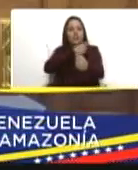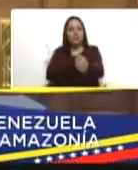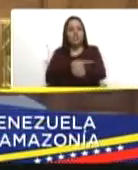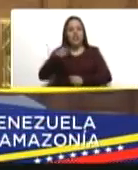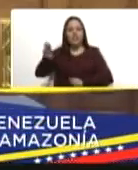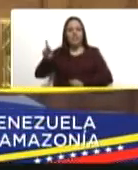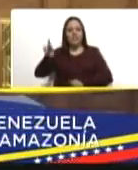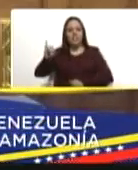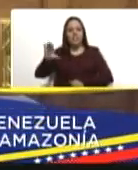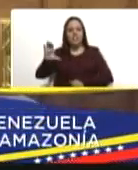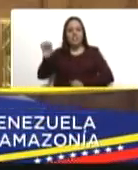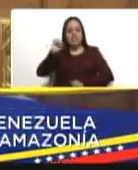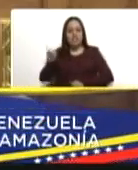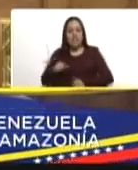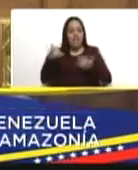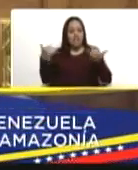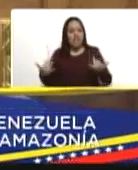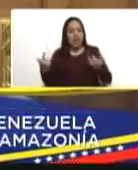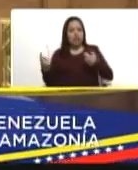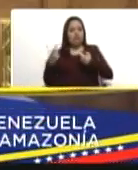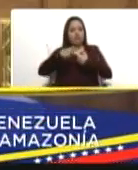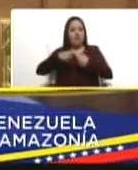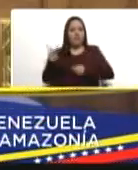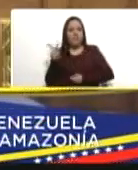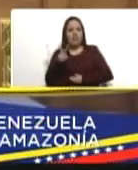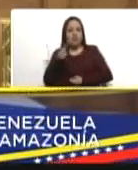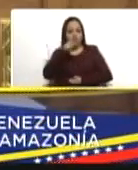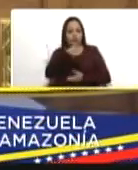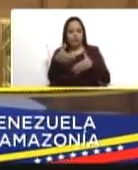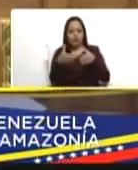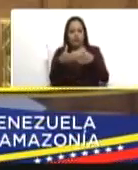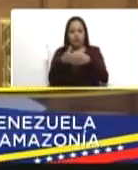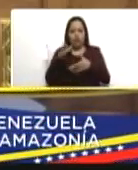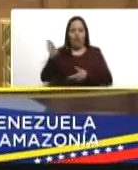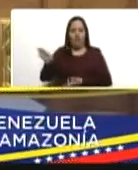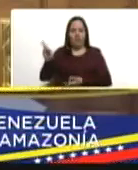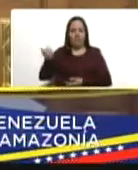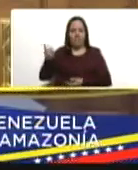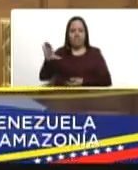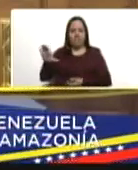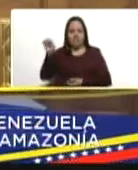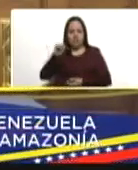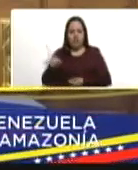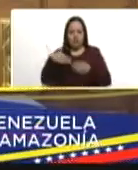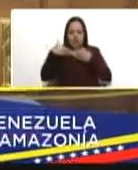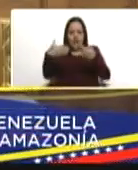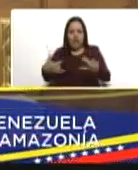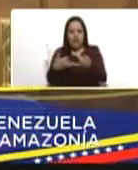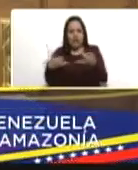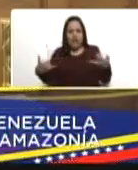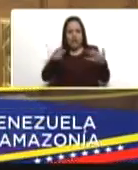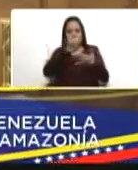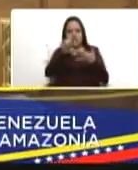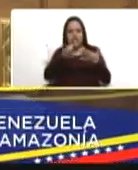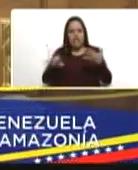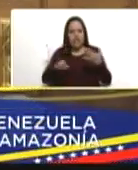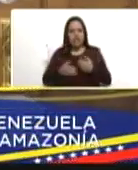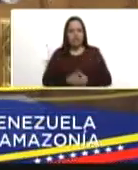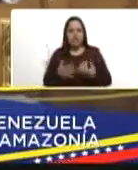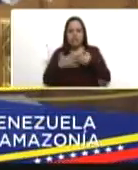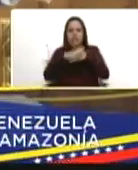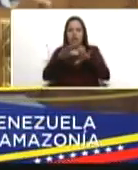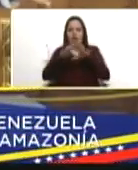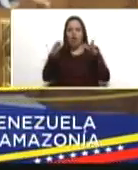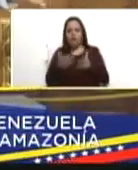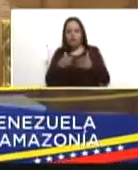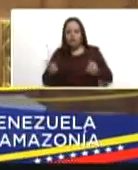incorporación definitiva de Venezuela a los brit para avanzar en las líneas estratégicas de integrarnos al mundo emergente